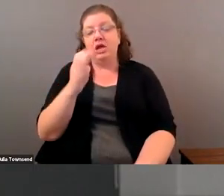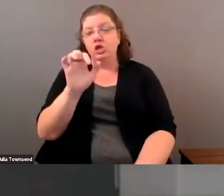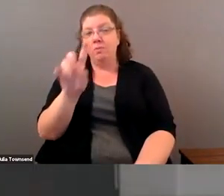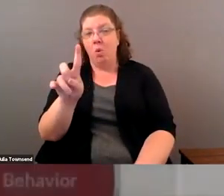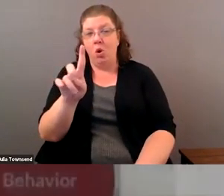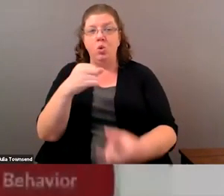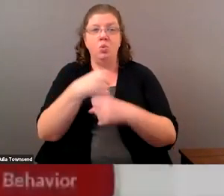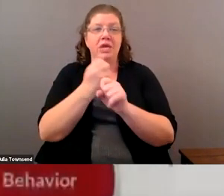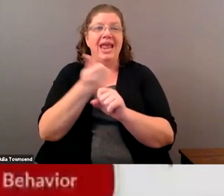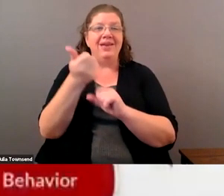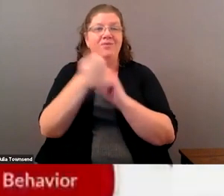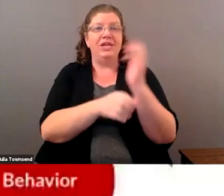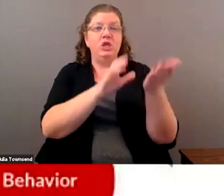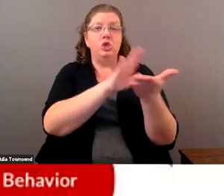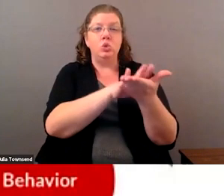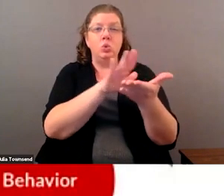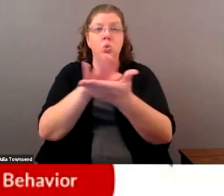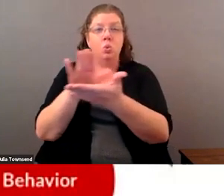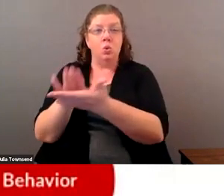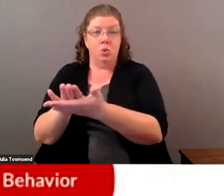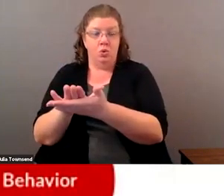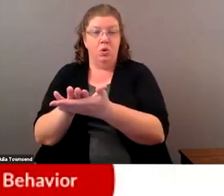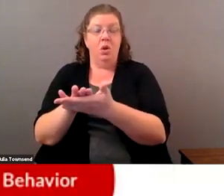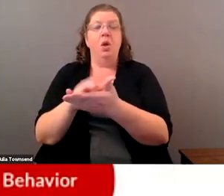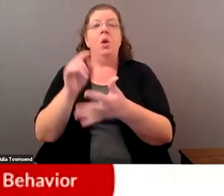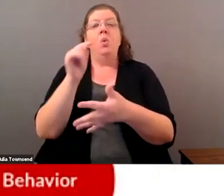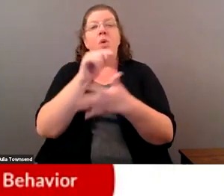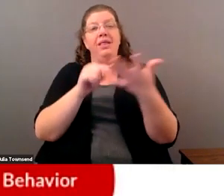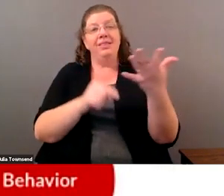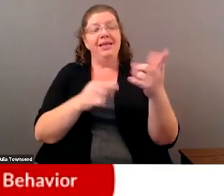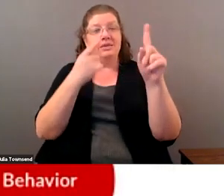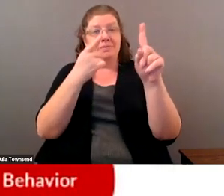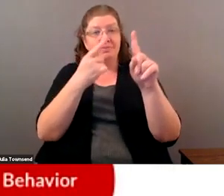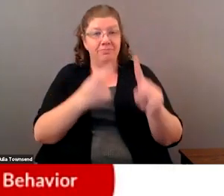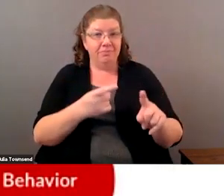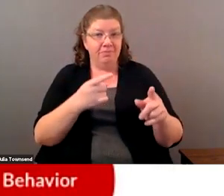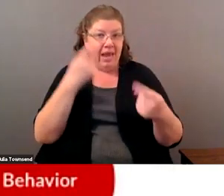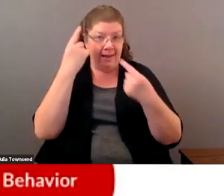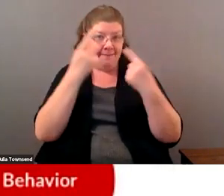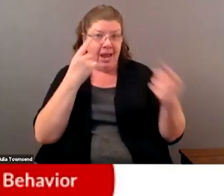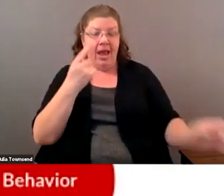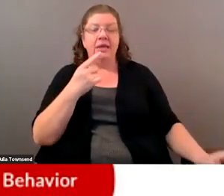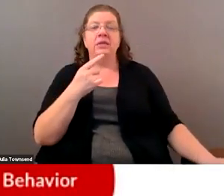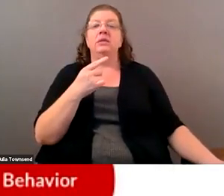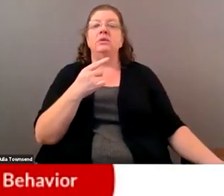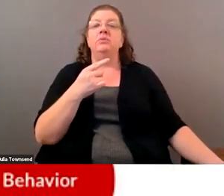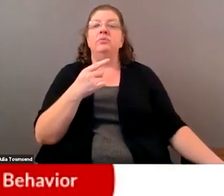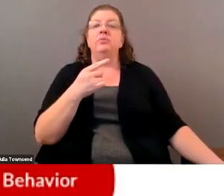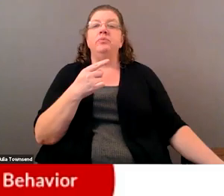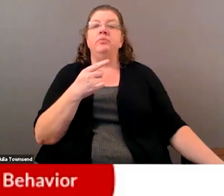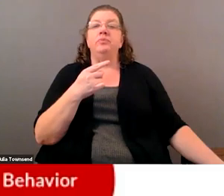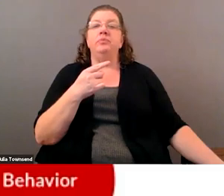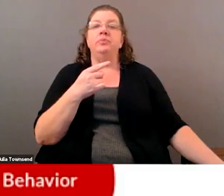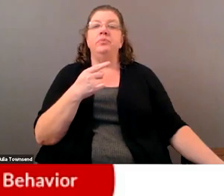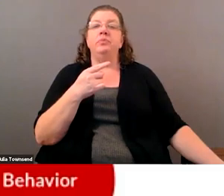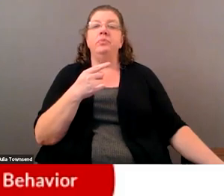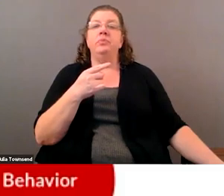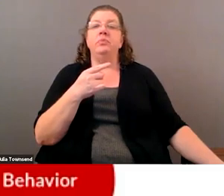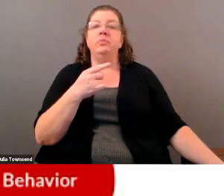esto es el inicio de un tablero que queremos crear para cada una de las escuelas con estas métricas en